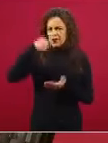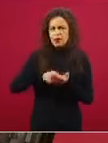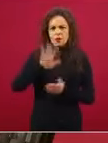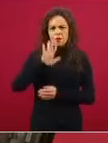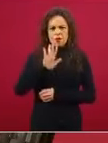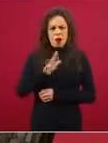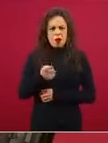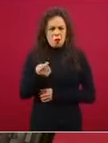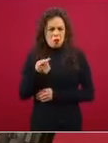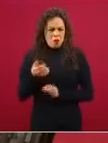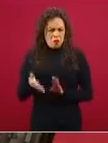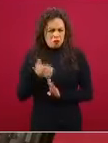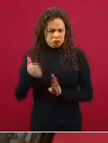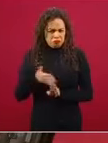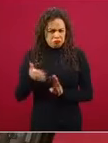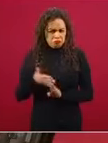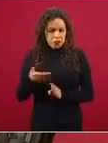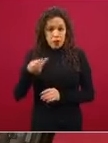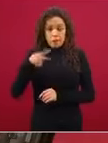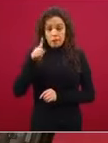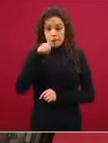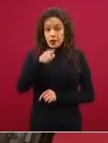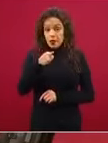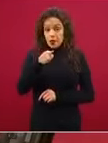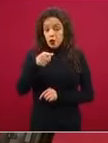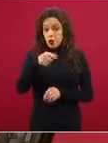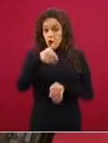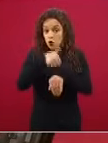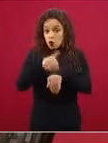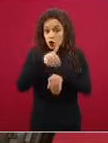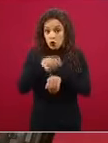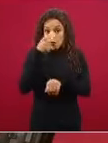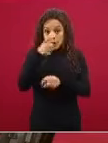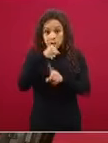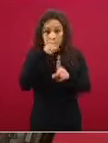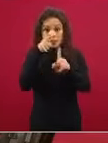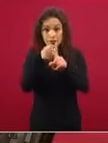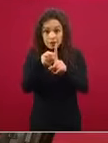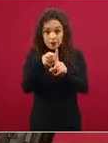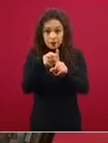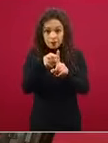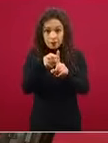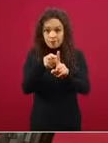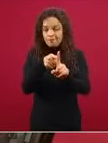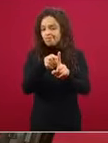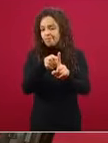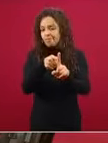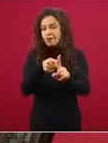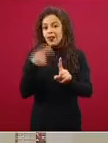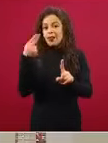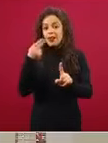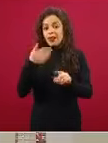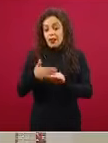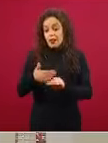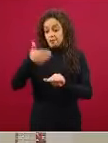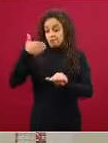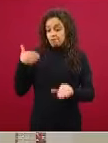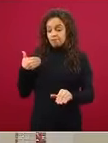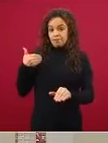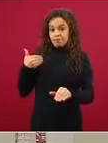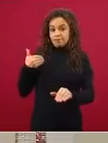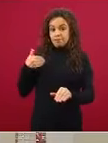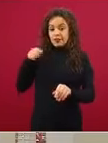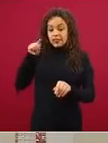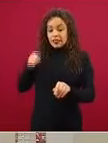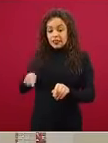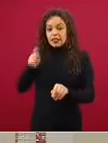el asunto no es el número, sino es la inteligencia que está detrás del número. Y de 4 pasamos a 12 y